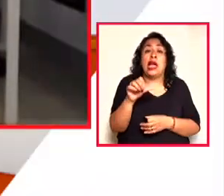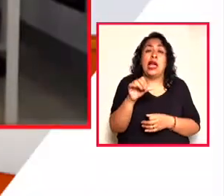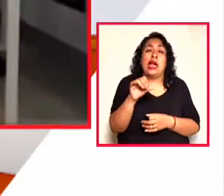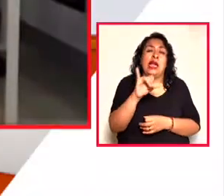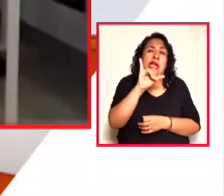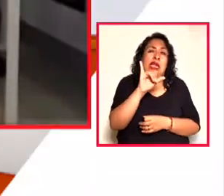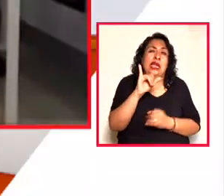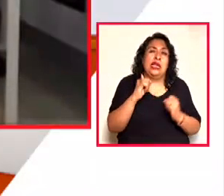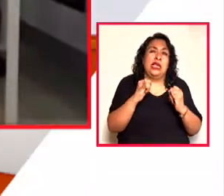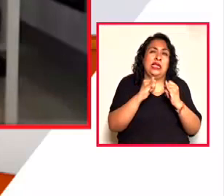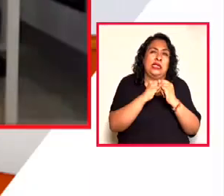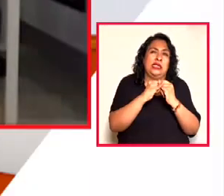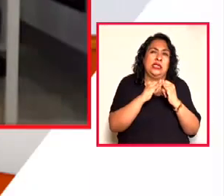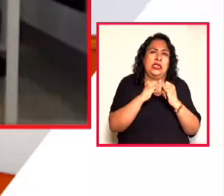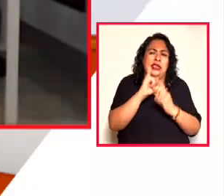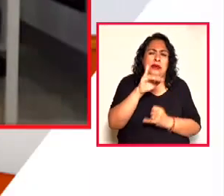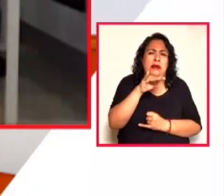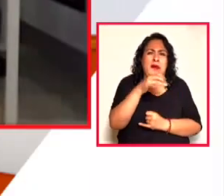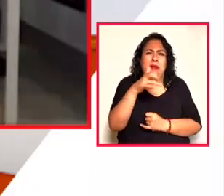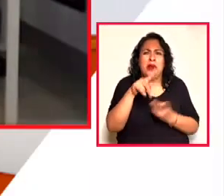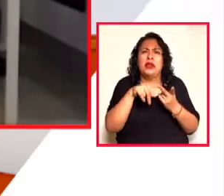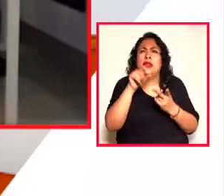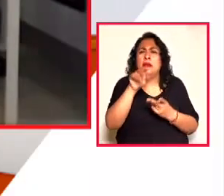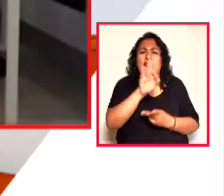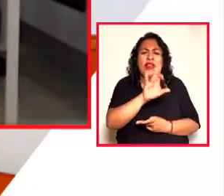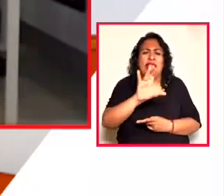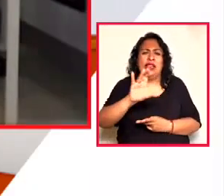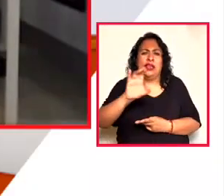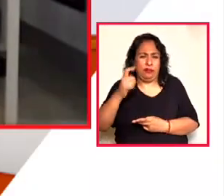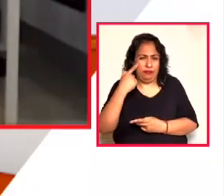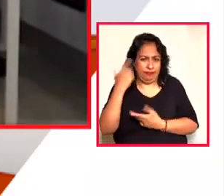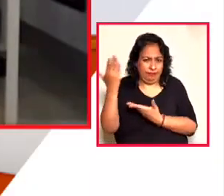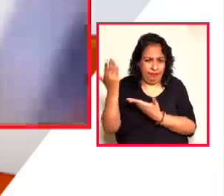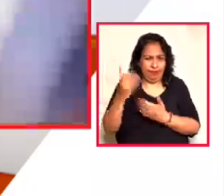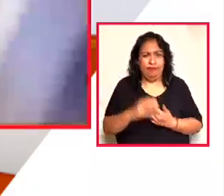Historia, así como para el Fondo de Cultura Económica. Vamos a conocerlas.